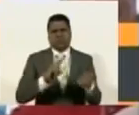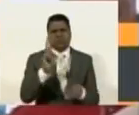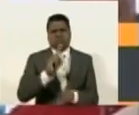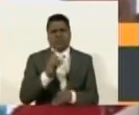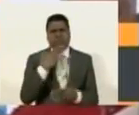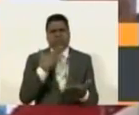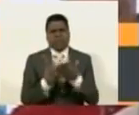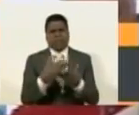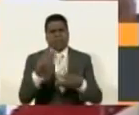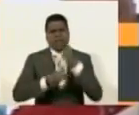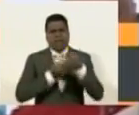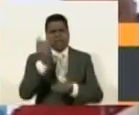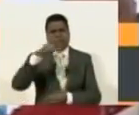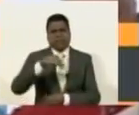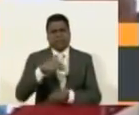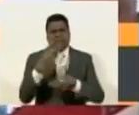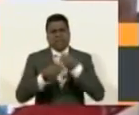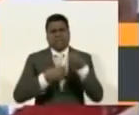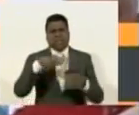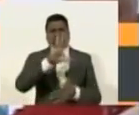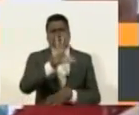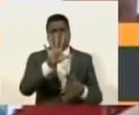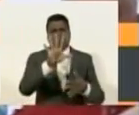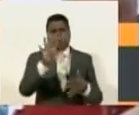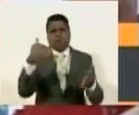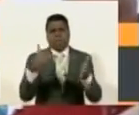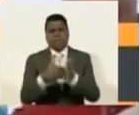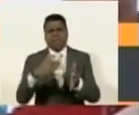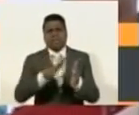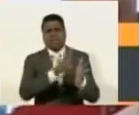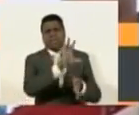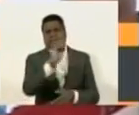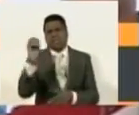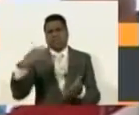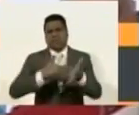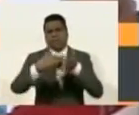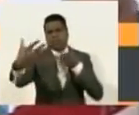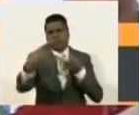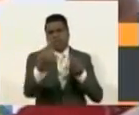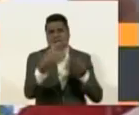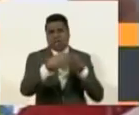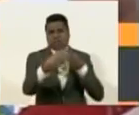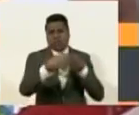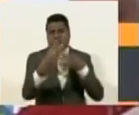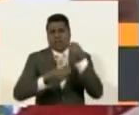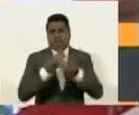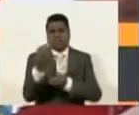¿Quién no monta de aquí una empresa con 5.500 millones de dólares que le entreguen? ¿Una?